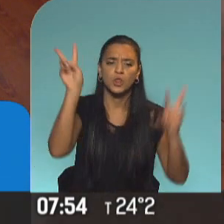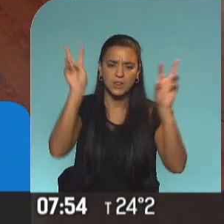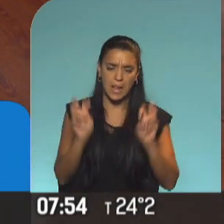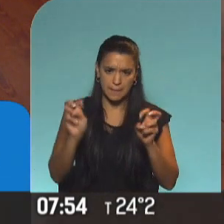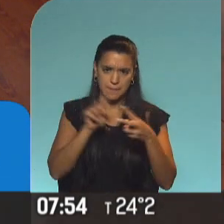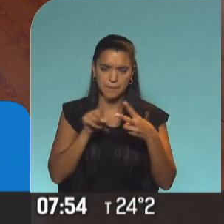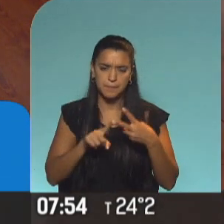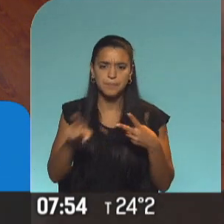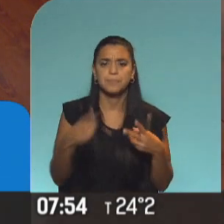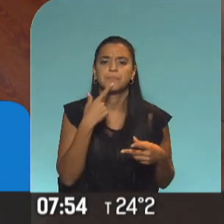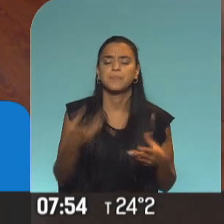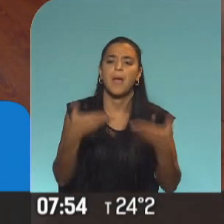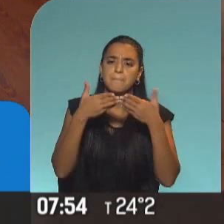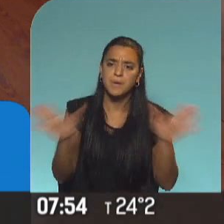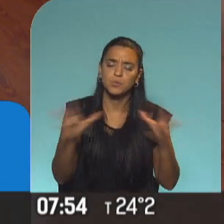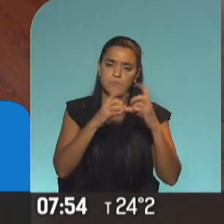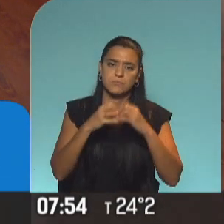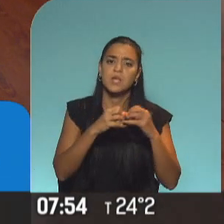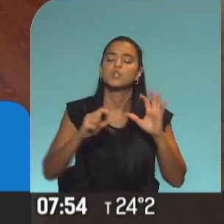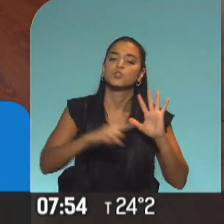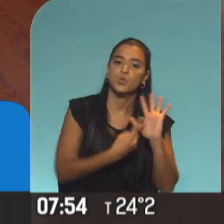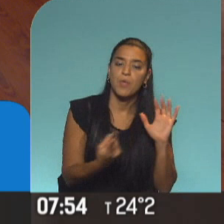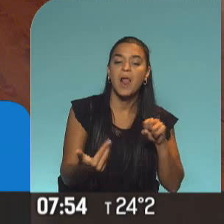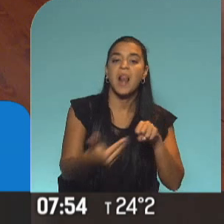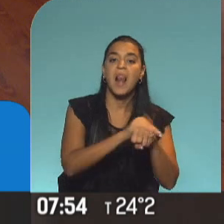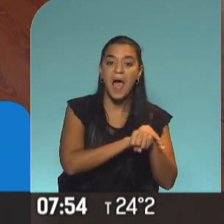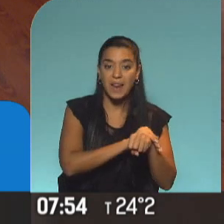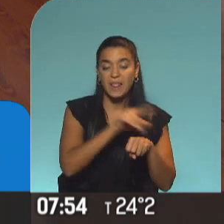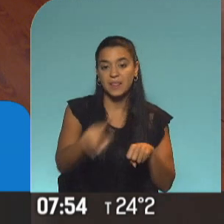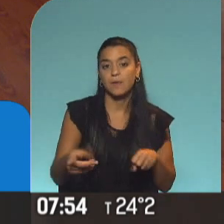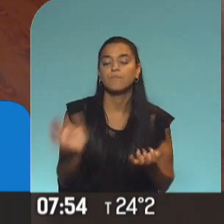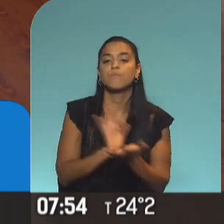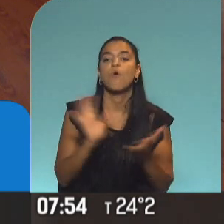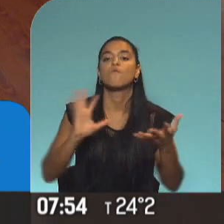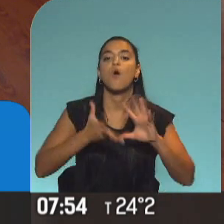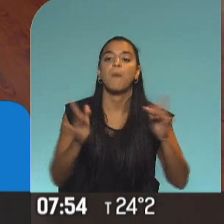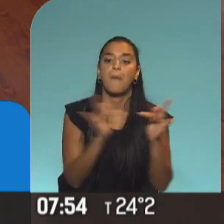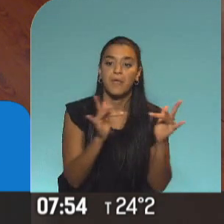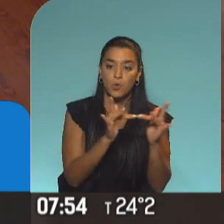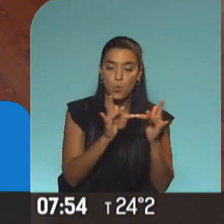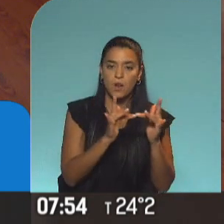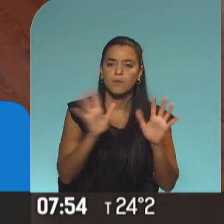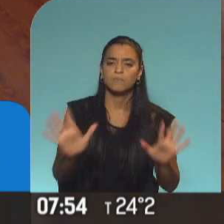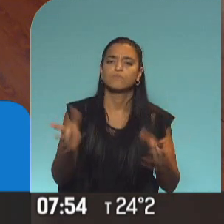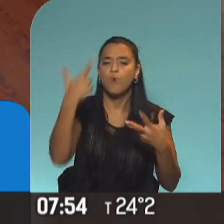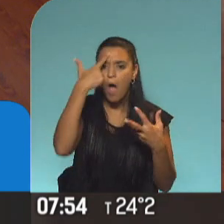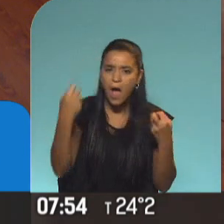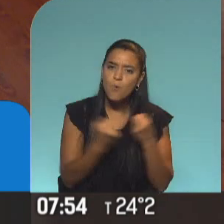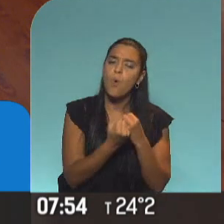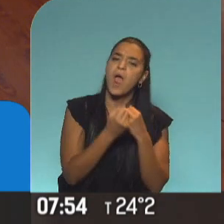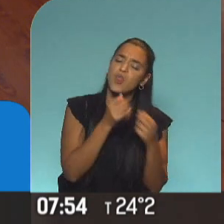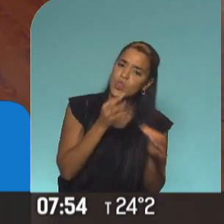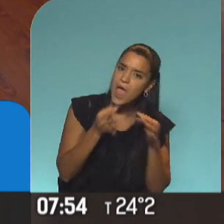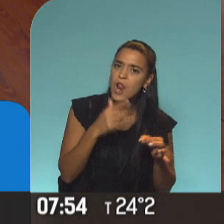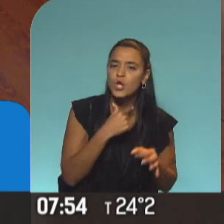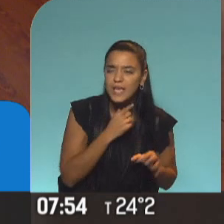hubo también apertura de sesiones ordinarias en la ciudad de Buenos Aires con un Rodríguez Larreta que lo hizo de manera virtual y que tuvo un tono más conciliador. Y